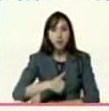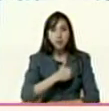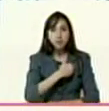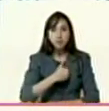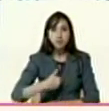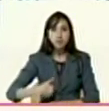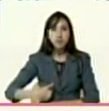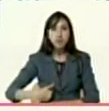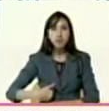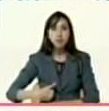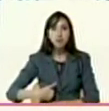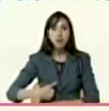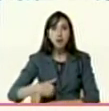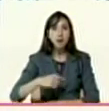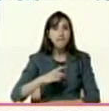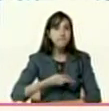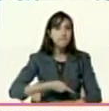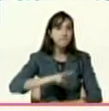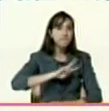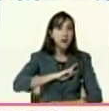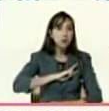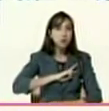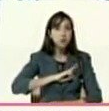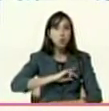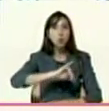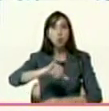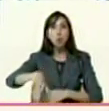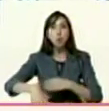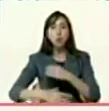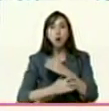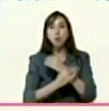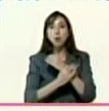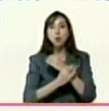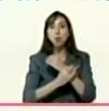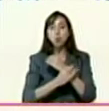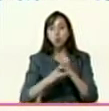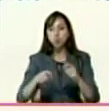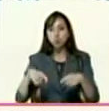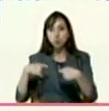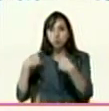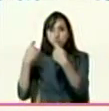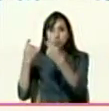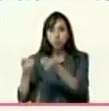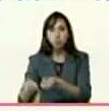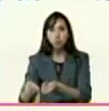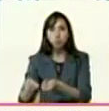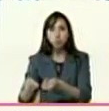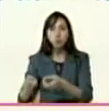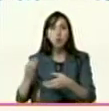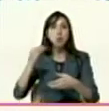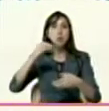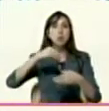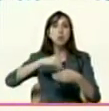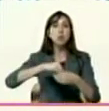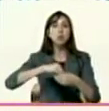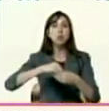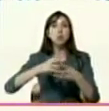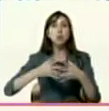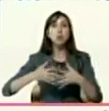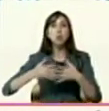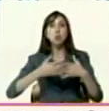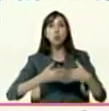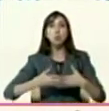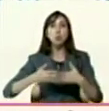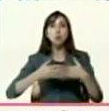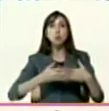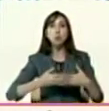como supuesto encargado de negocio en los Estados Unidos de América, quien ha sido partícipe